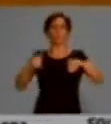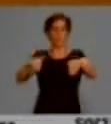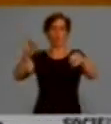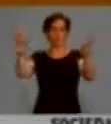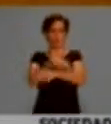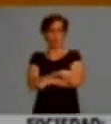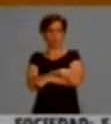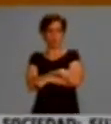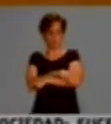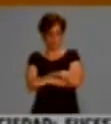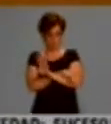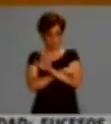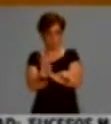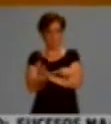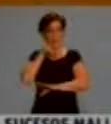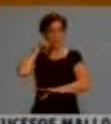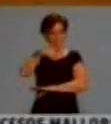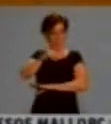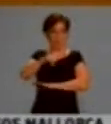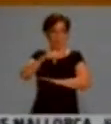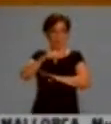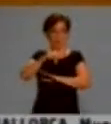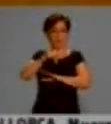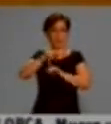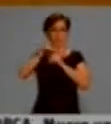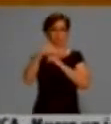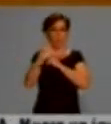en cuenta lo que ha pasado y lo que puede pasar,